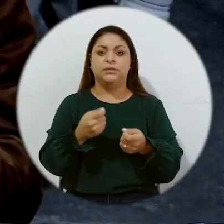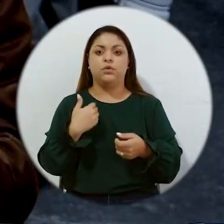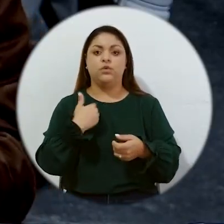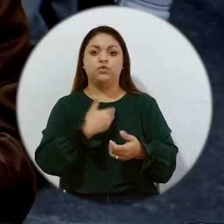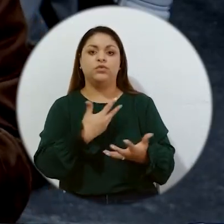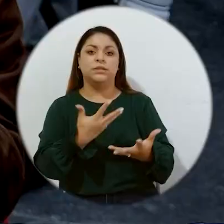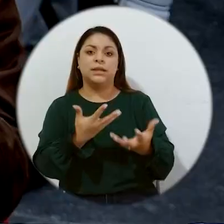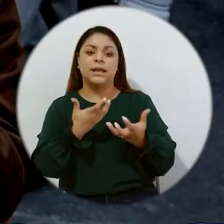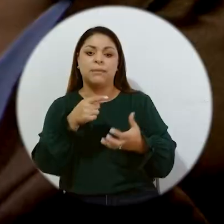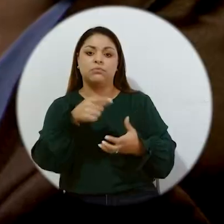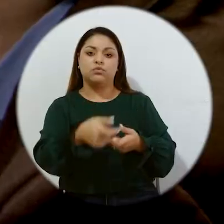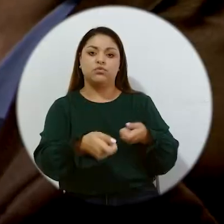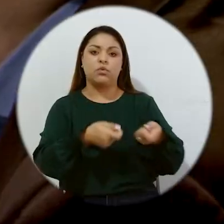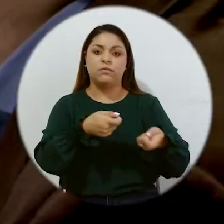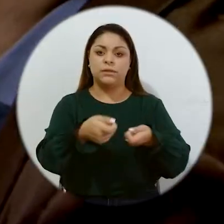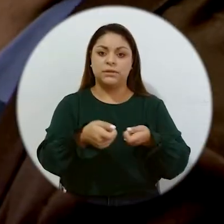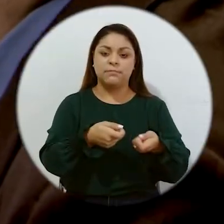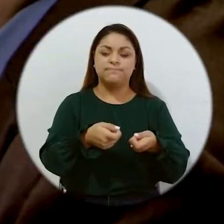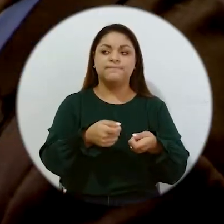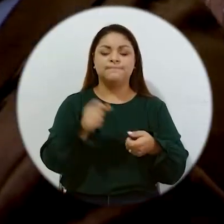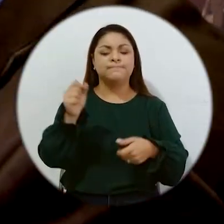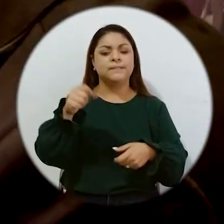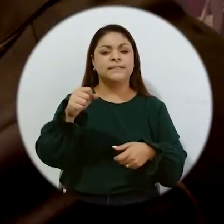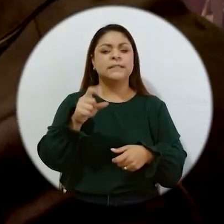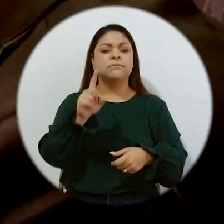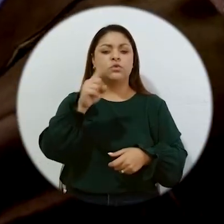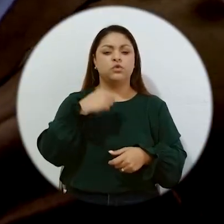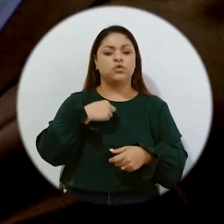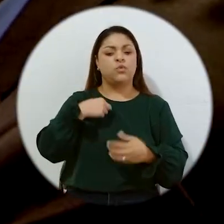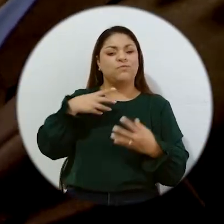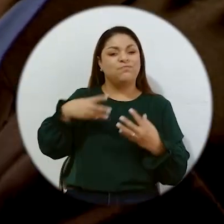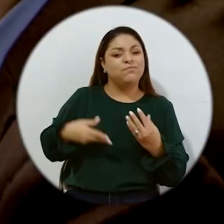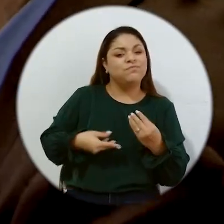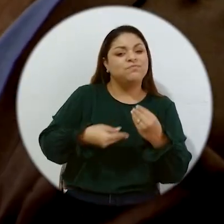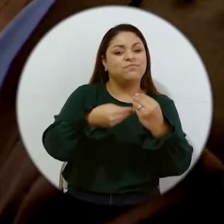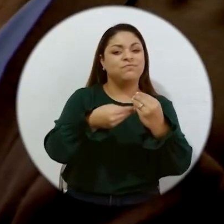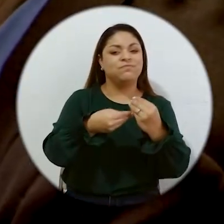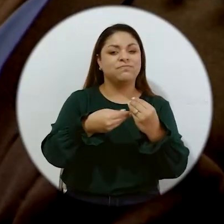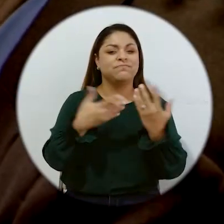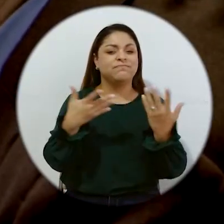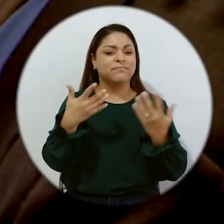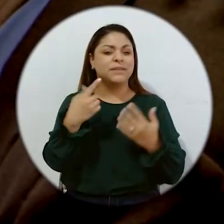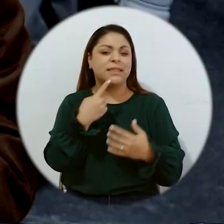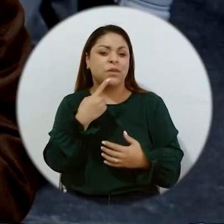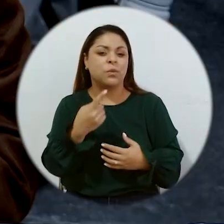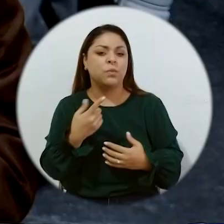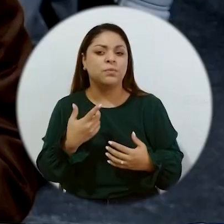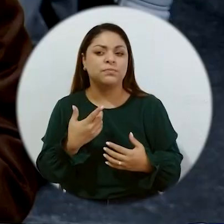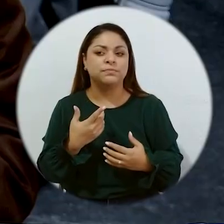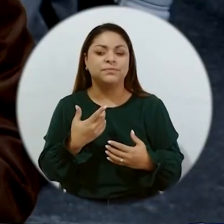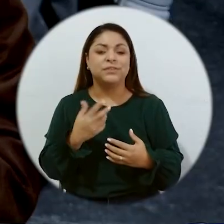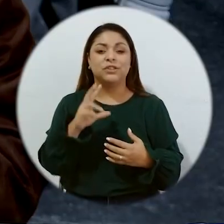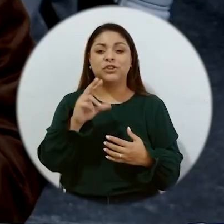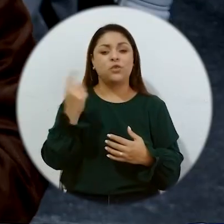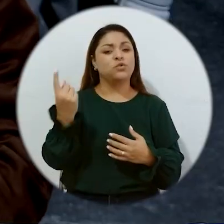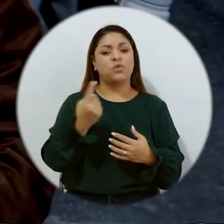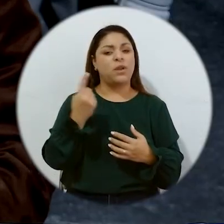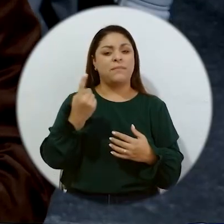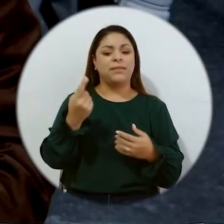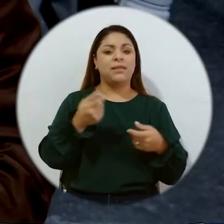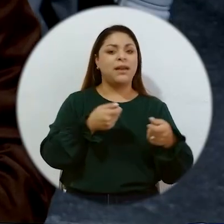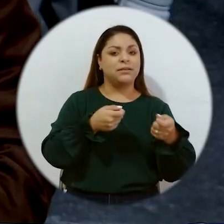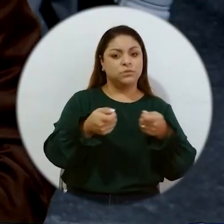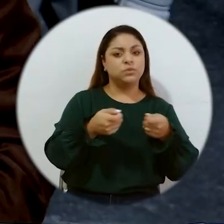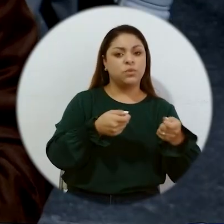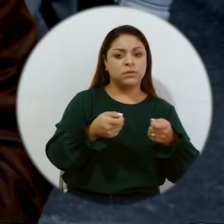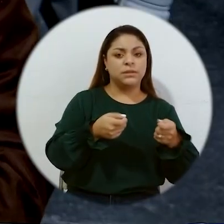que queremos gobernar. Yo diría que además de eso, no solo es una